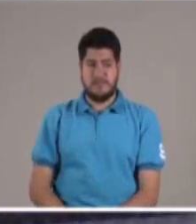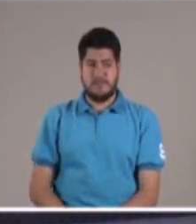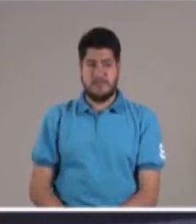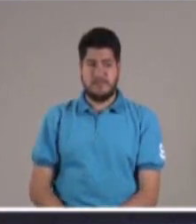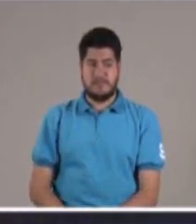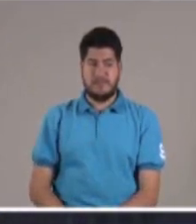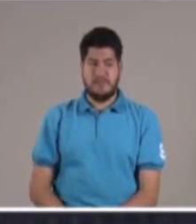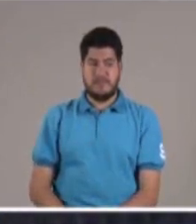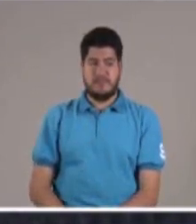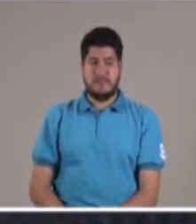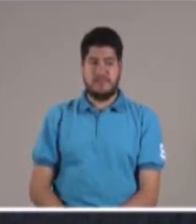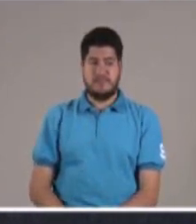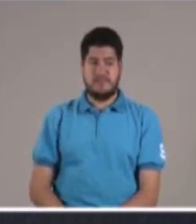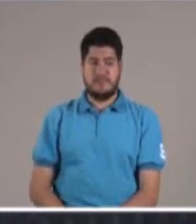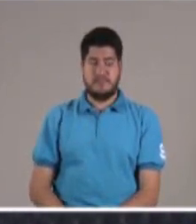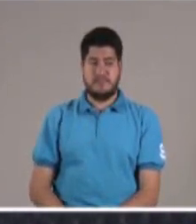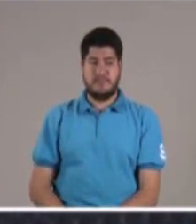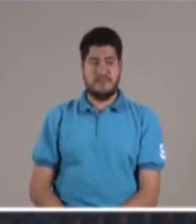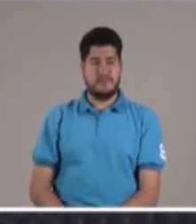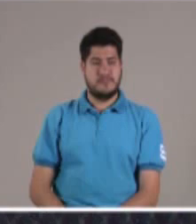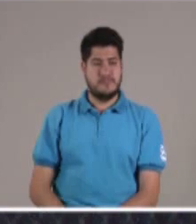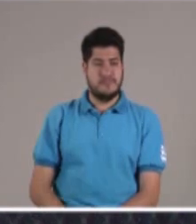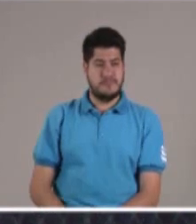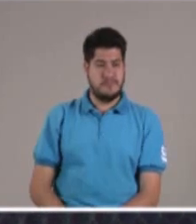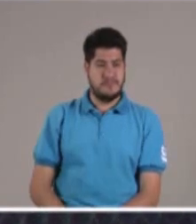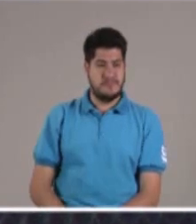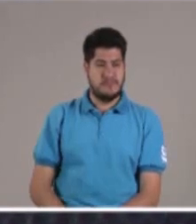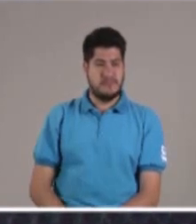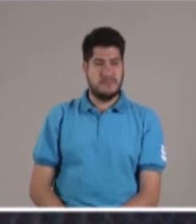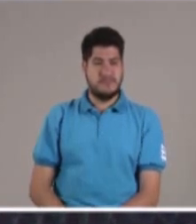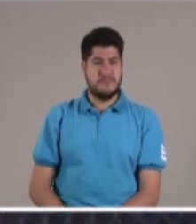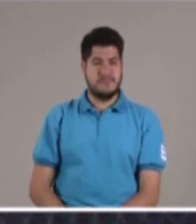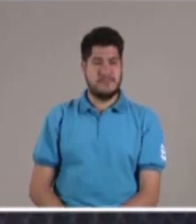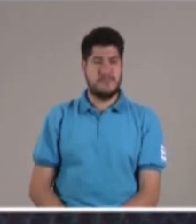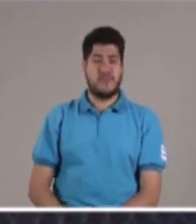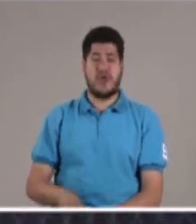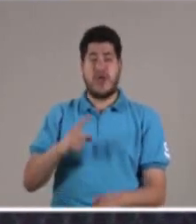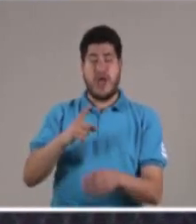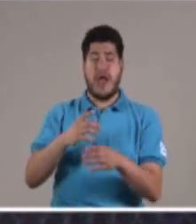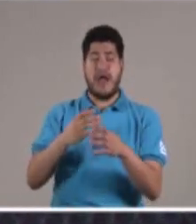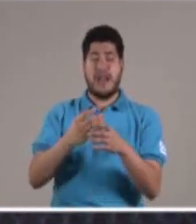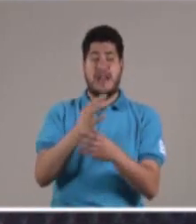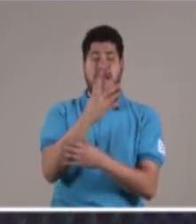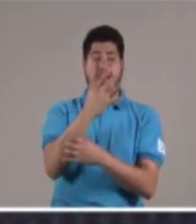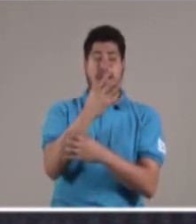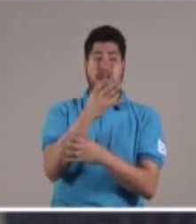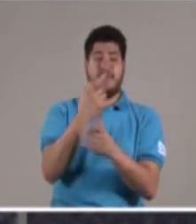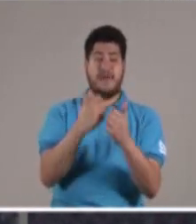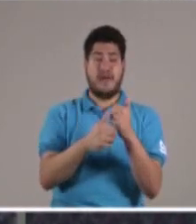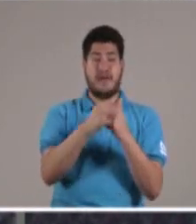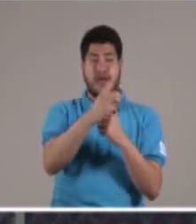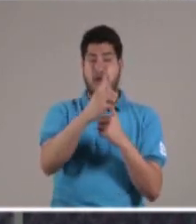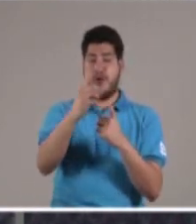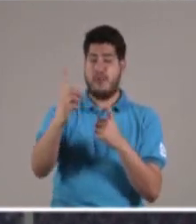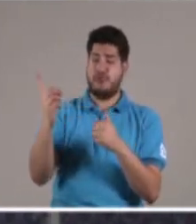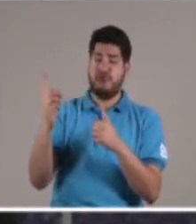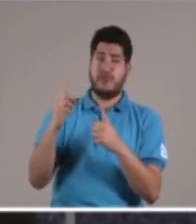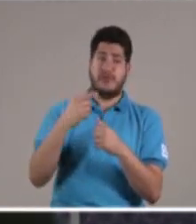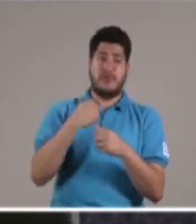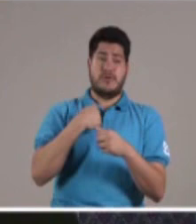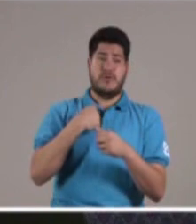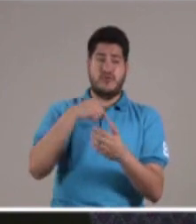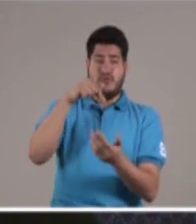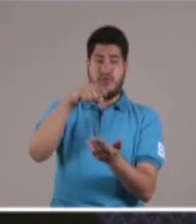las espigas estaban así en manojos y una representada cada uno de ustedes y la y la mía estaba en el centro y